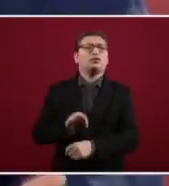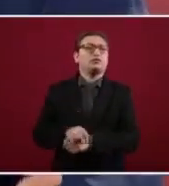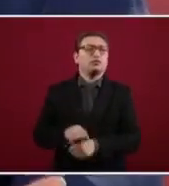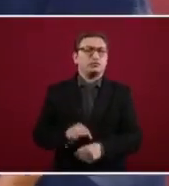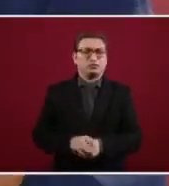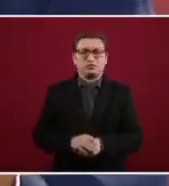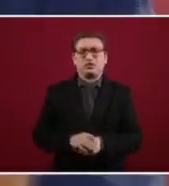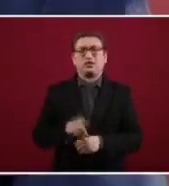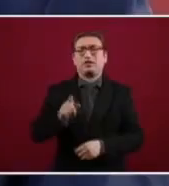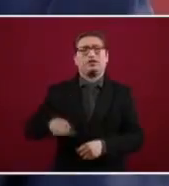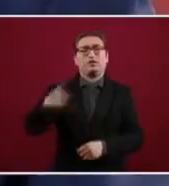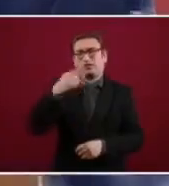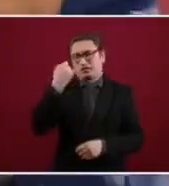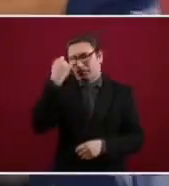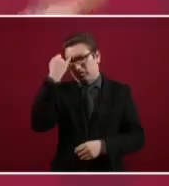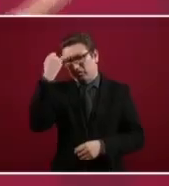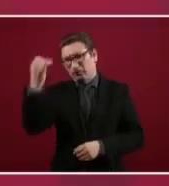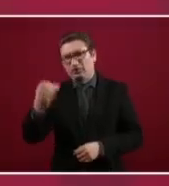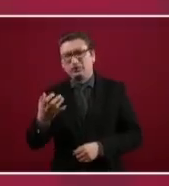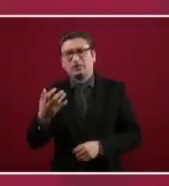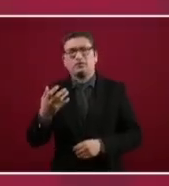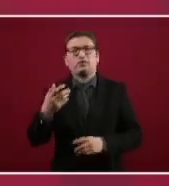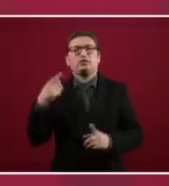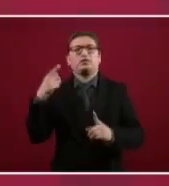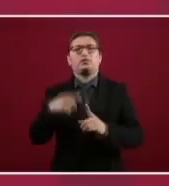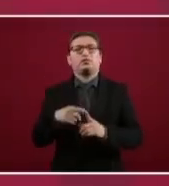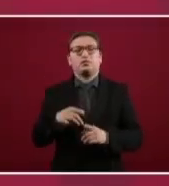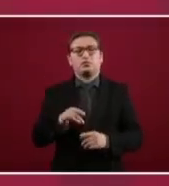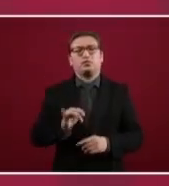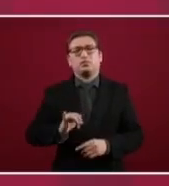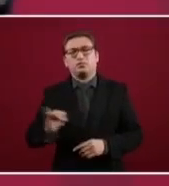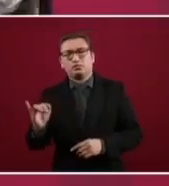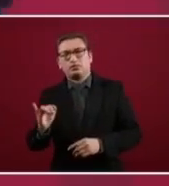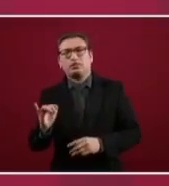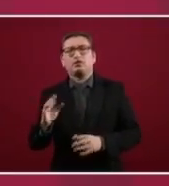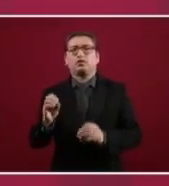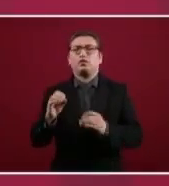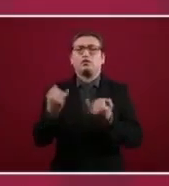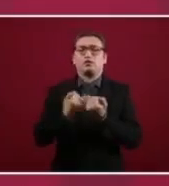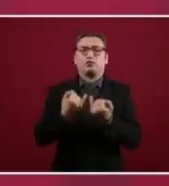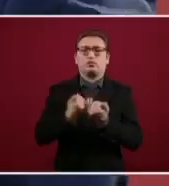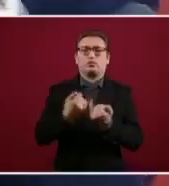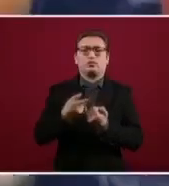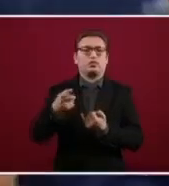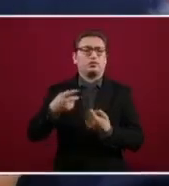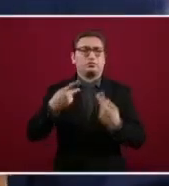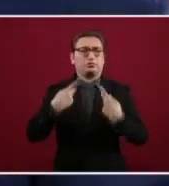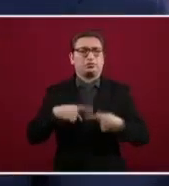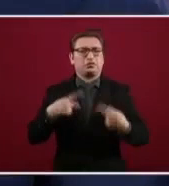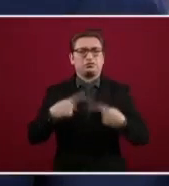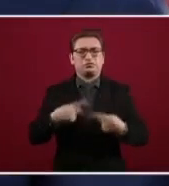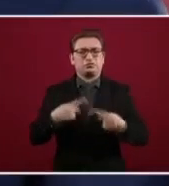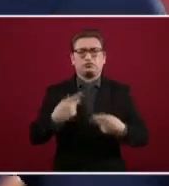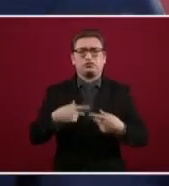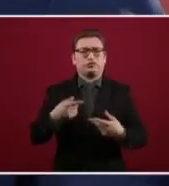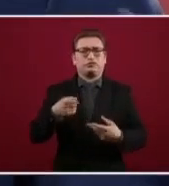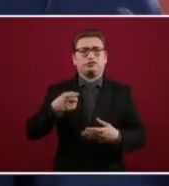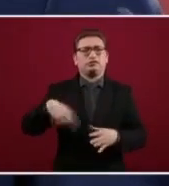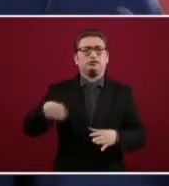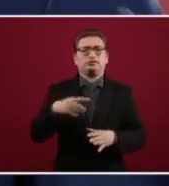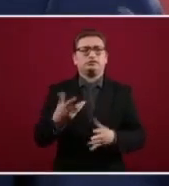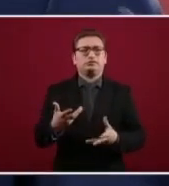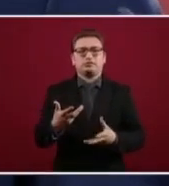por ideales de izquierda y también x quienes